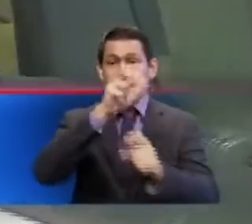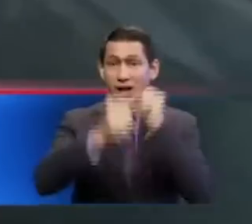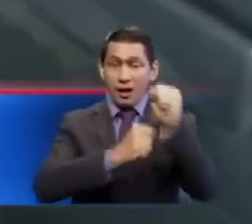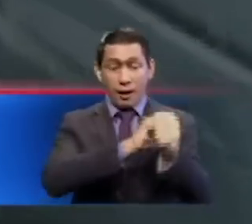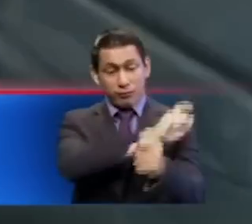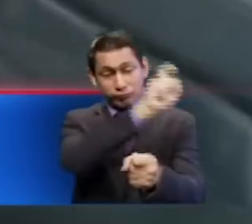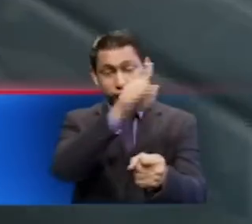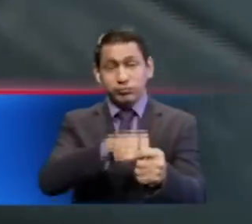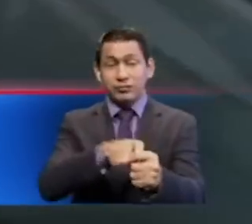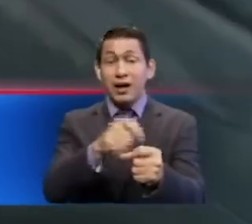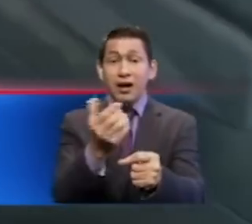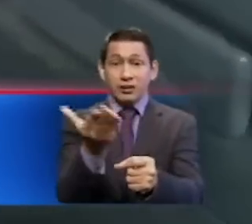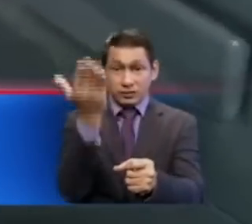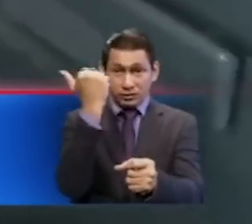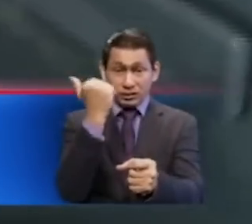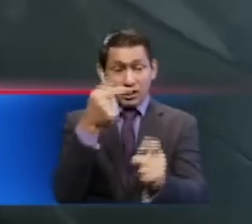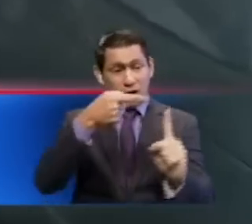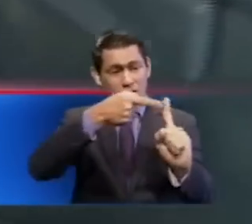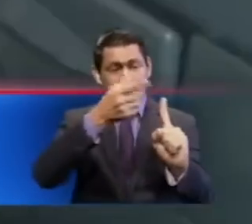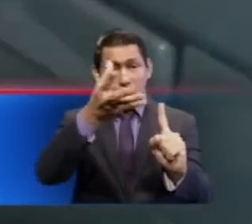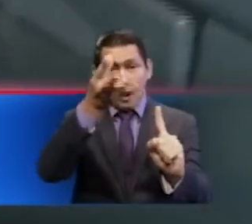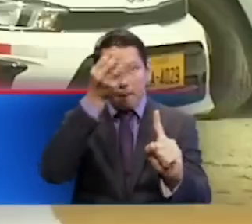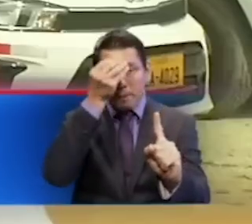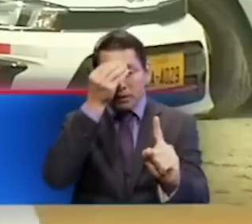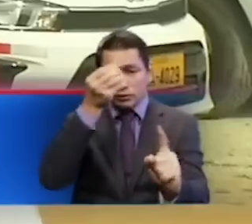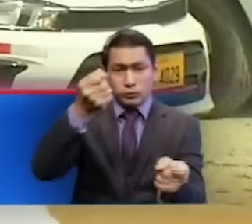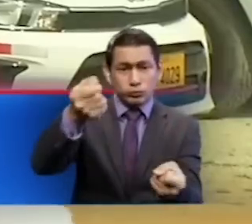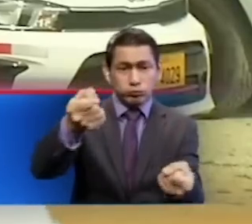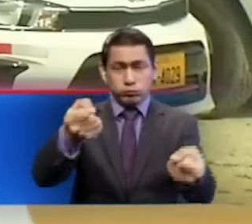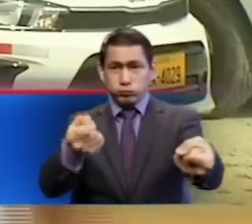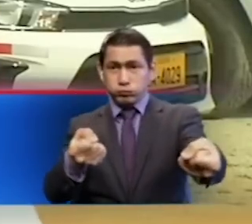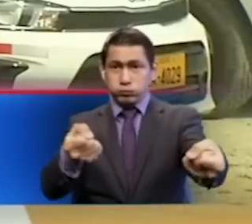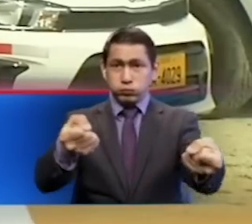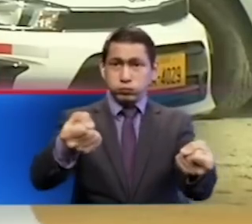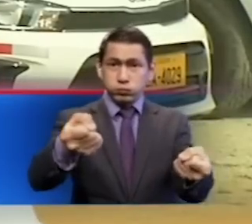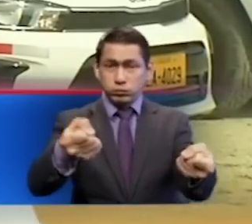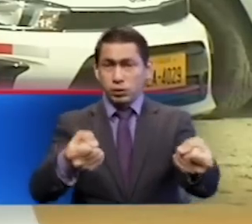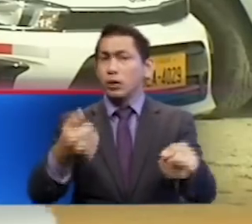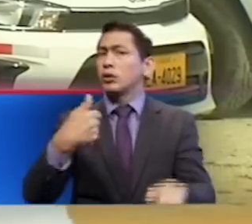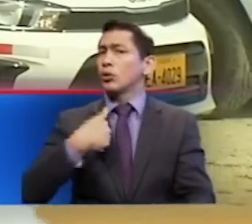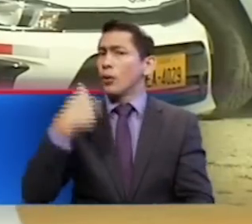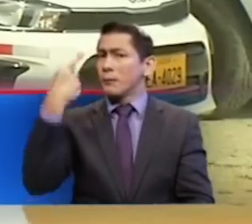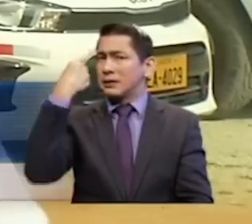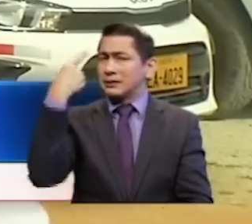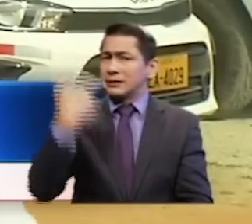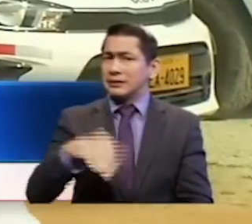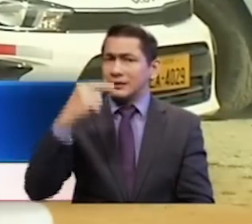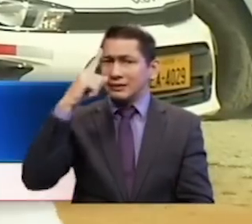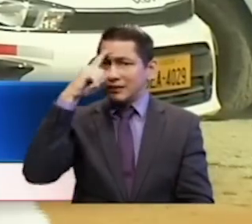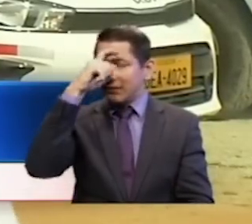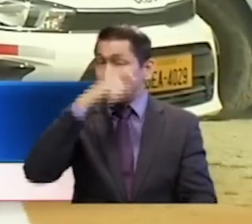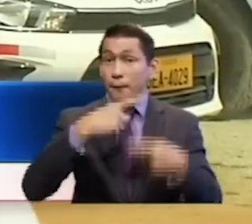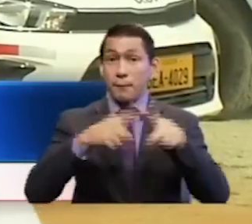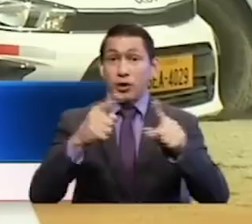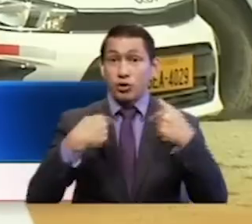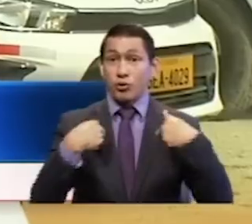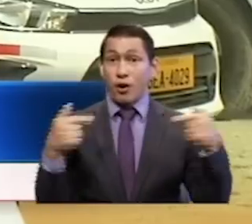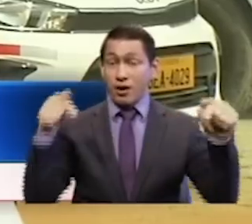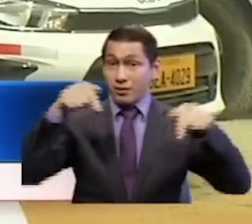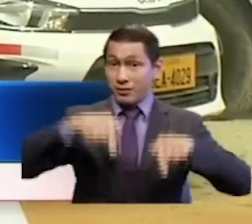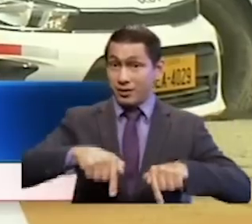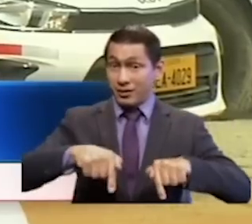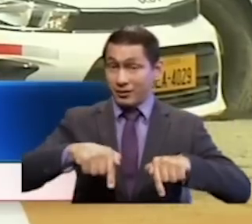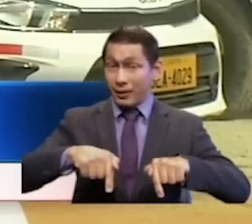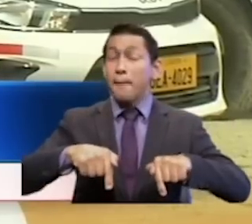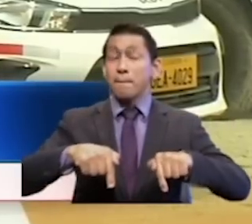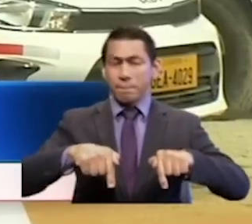programa en cuanto a la conducción de maquinaria pesada. Me puse muy nerviosa y yo pensé que no lo iba a lograr. Pero estoy aquí y en verdad,